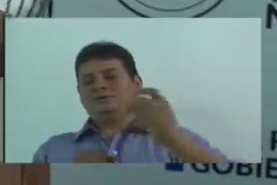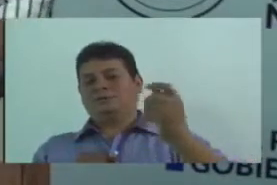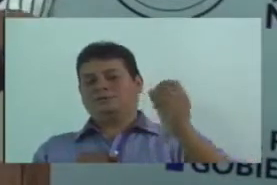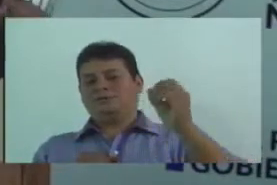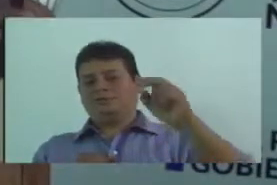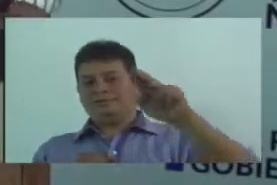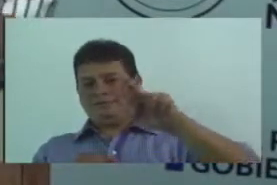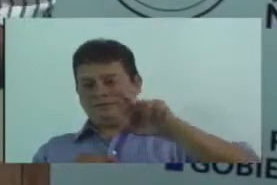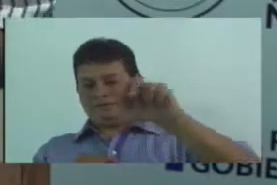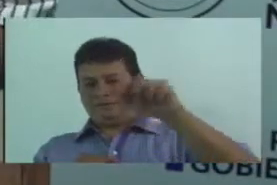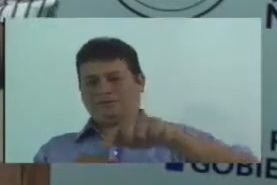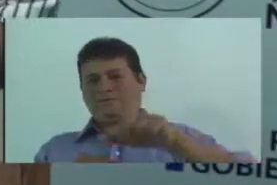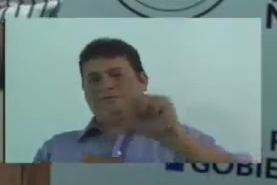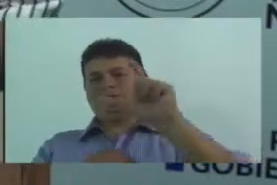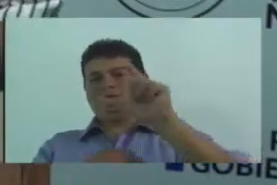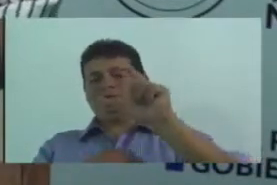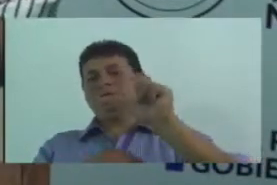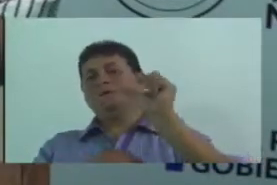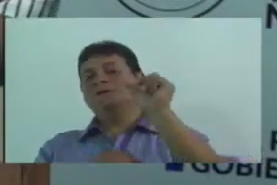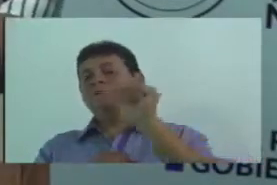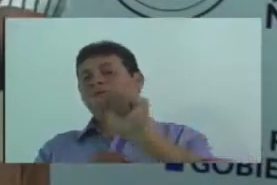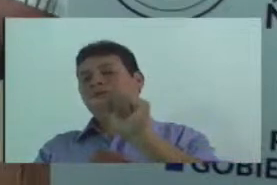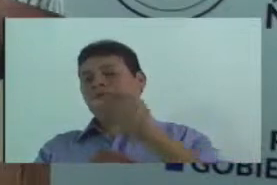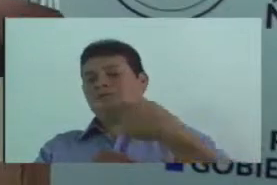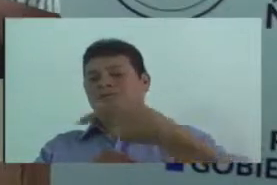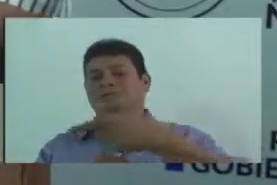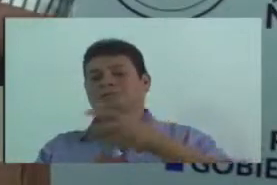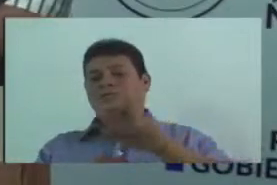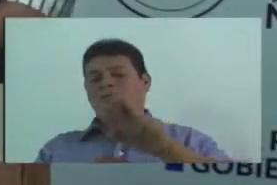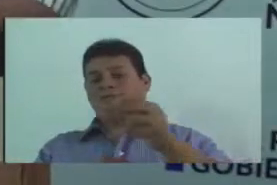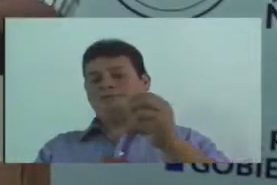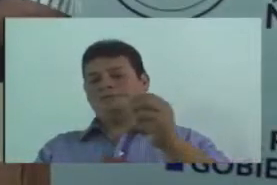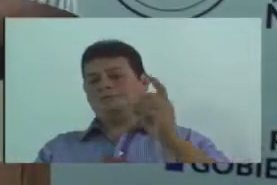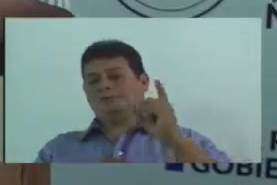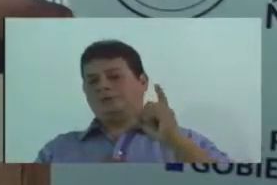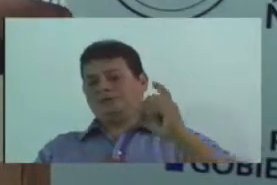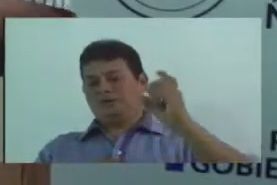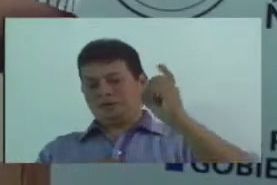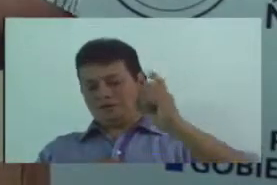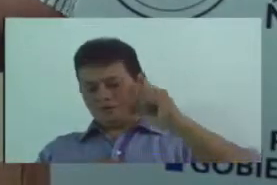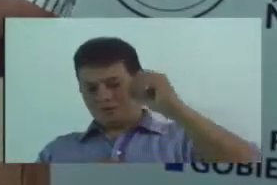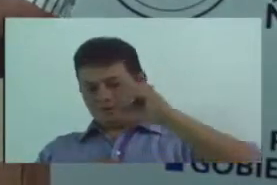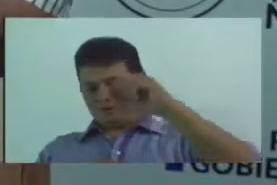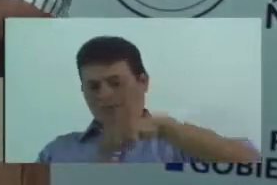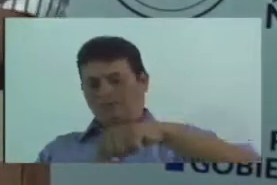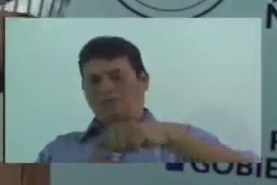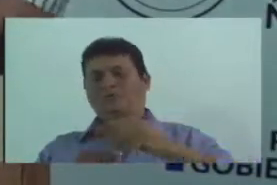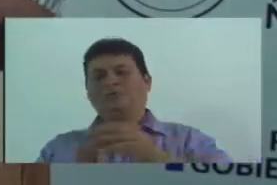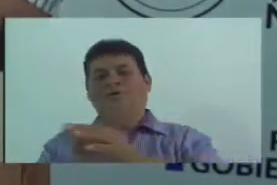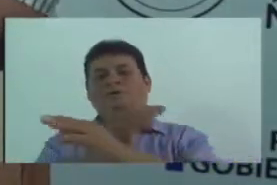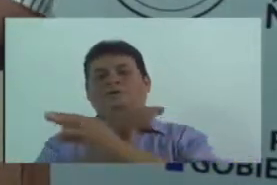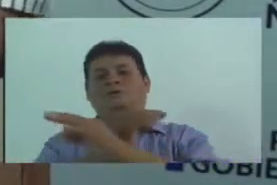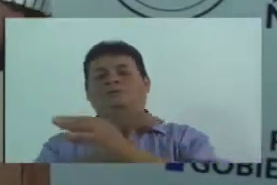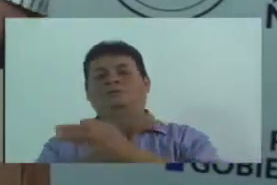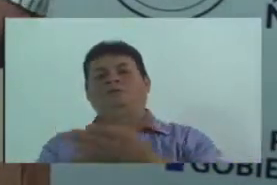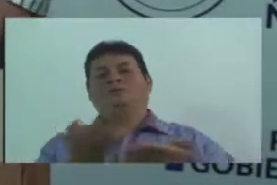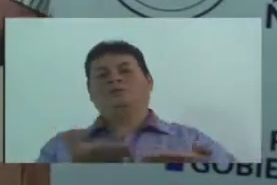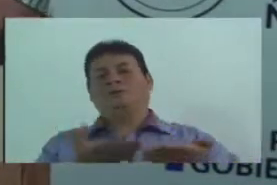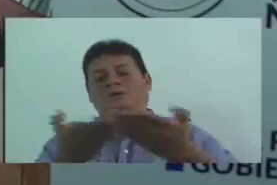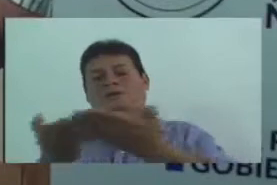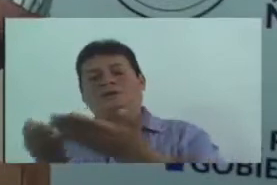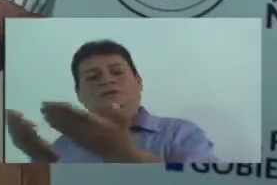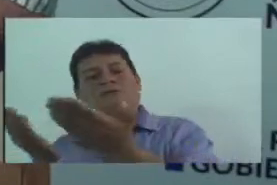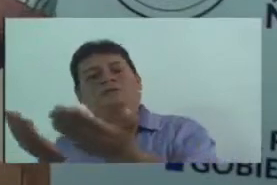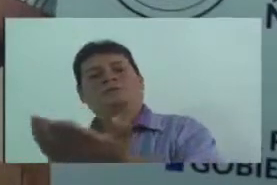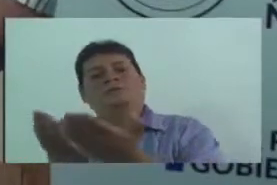un contenido en séptimo grado. Ángulos, un contenido que ya manejamos, que ya lo venimos desarrollando desde la escuela. De todas maneras, vamos